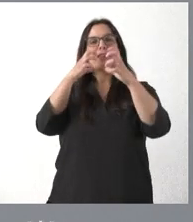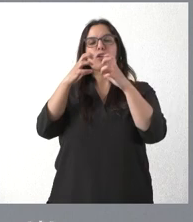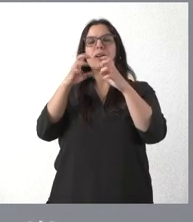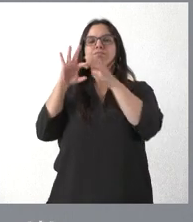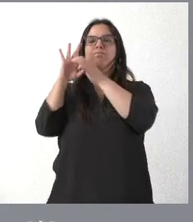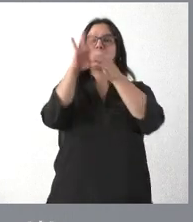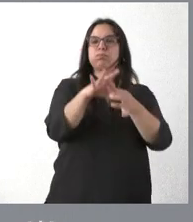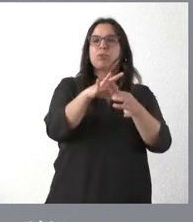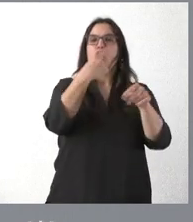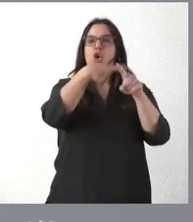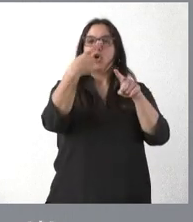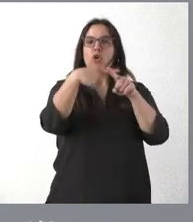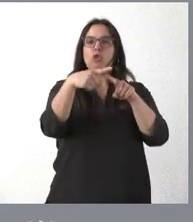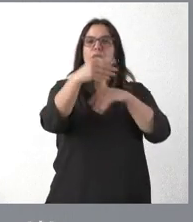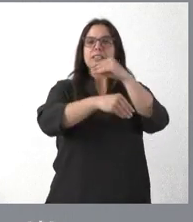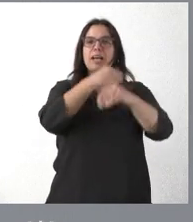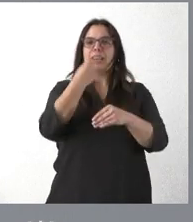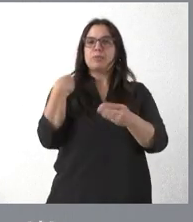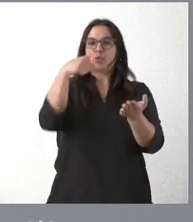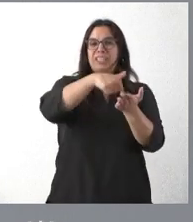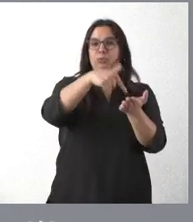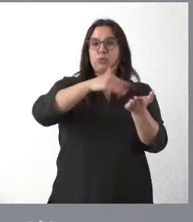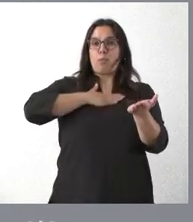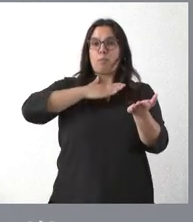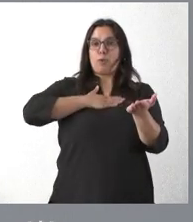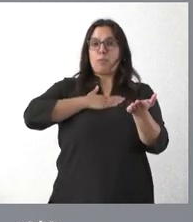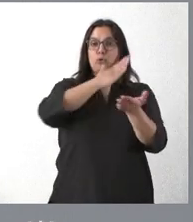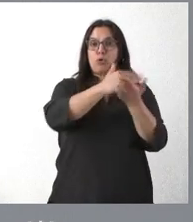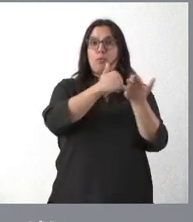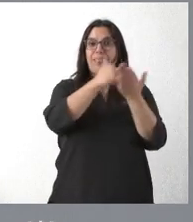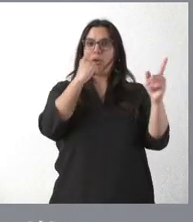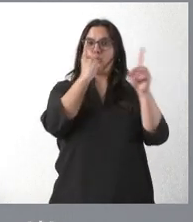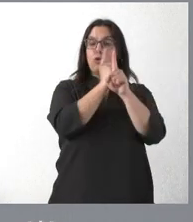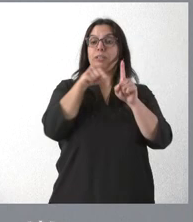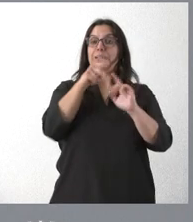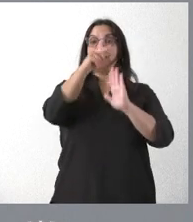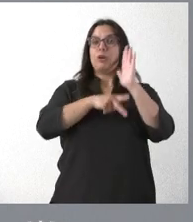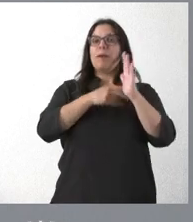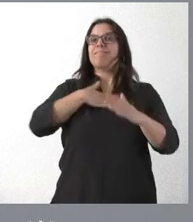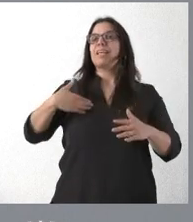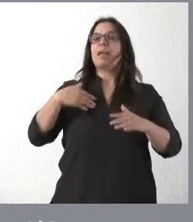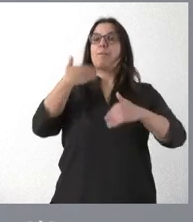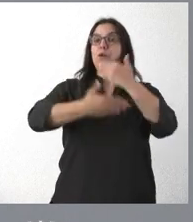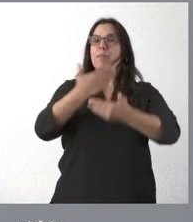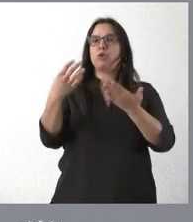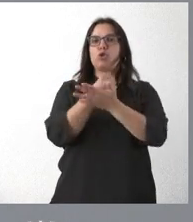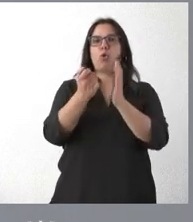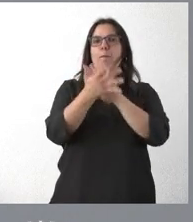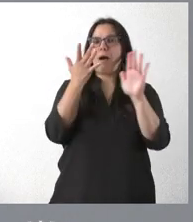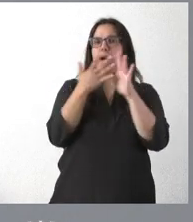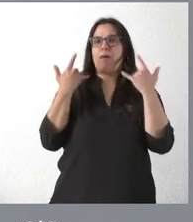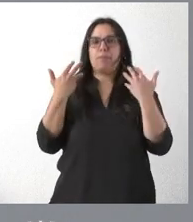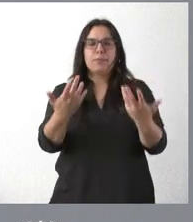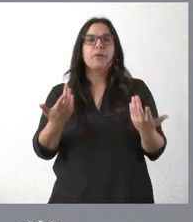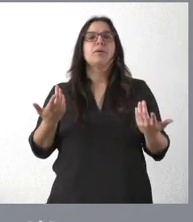actuaciones de la aplicación en los tributos propios de la comunidad Autónoma y mediante esta Norma se trata de agilizar todos los procedimientos y actualizar las funciones